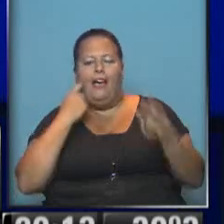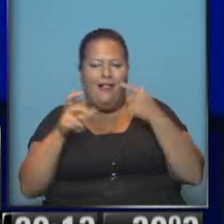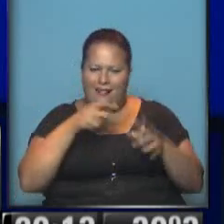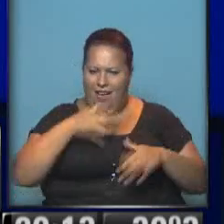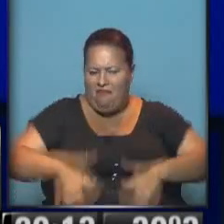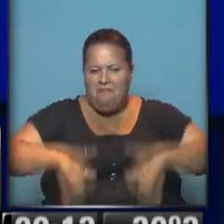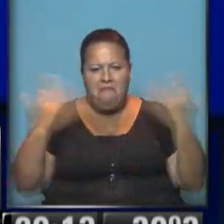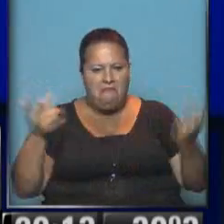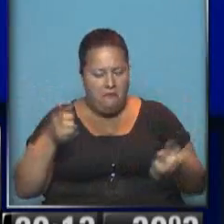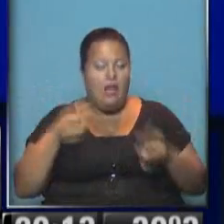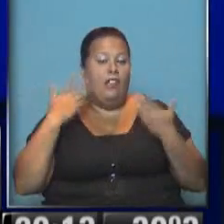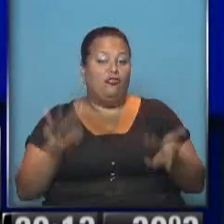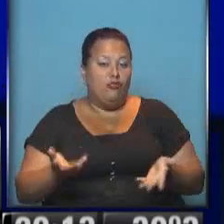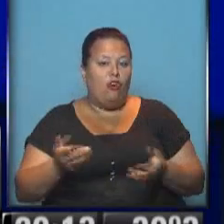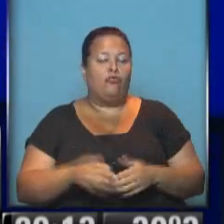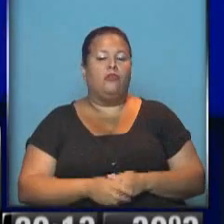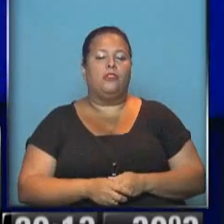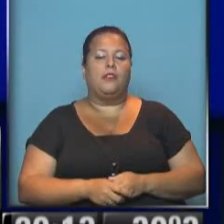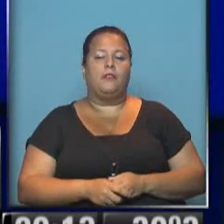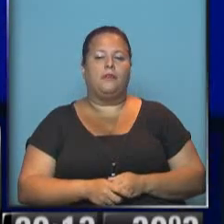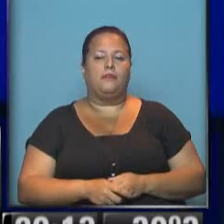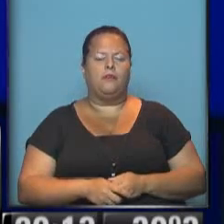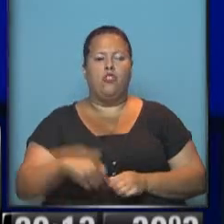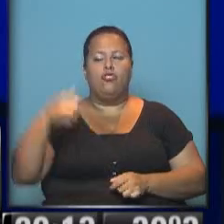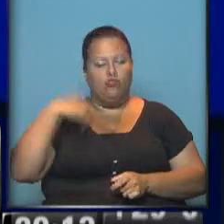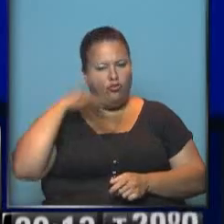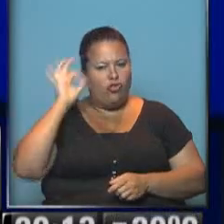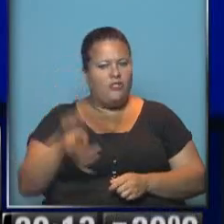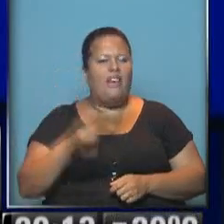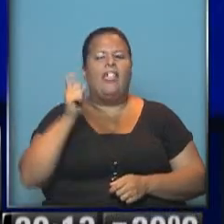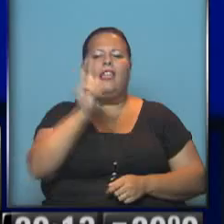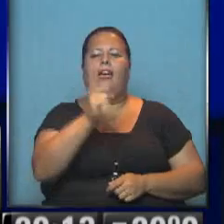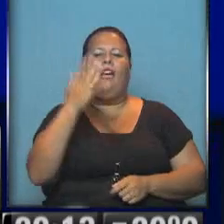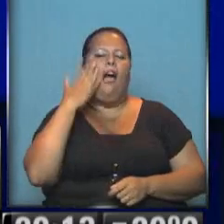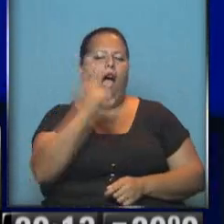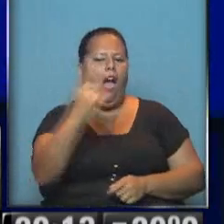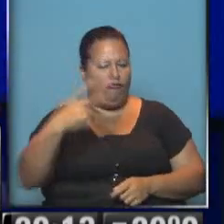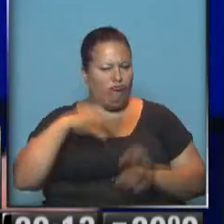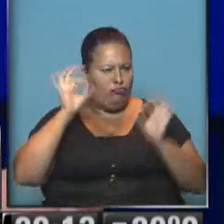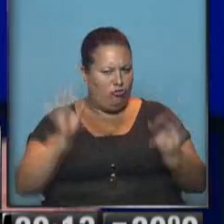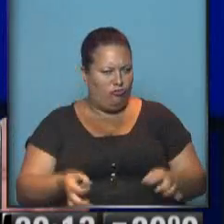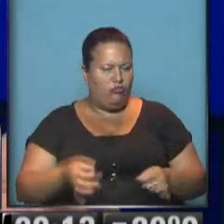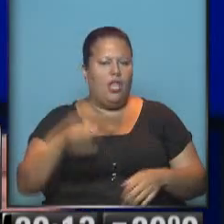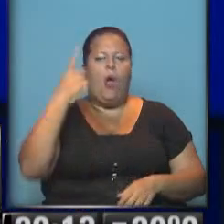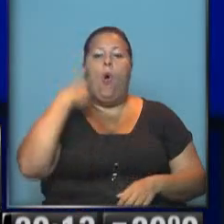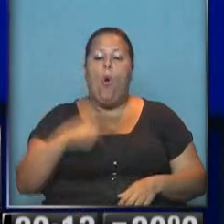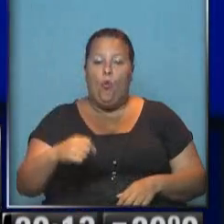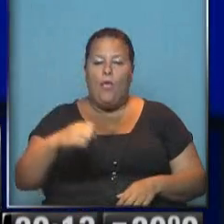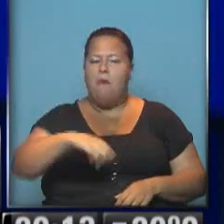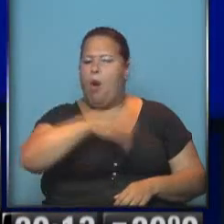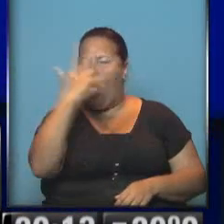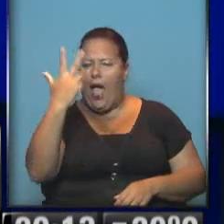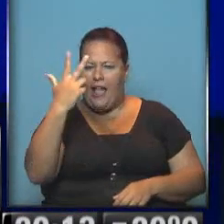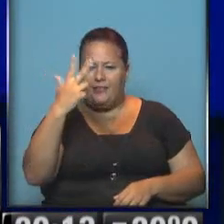detalle. Entonces, yo sabía quiénes eran todos. Sabíamos que un día me sacaron a las 3 de la